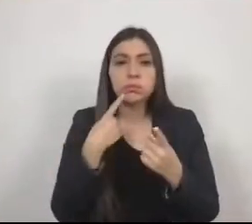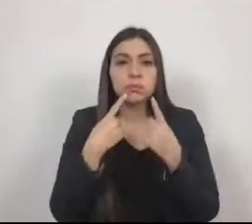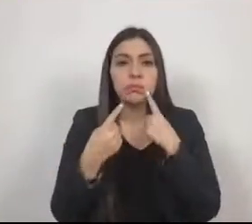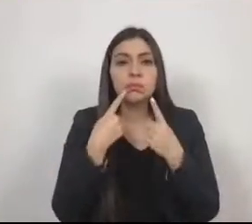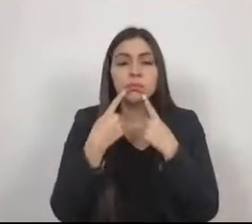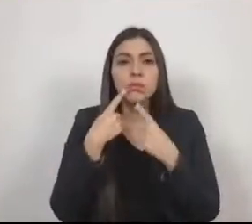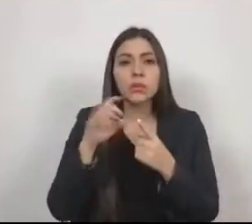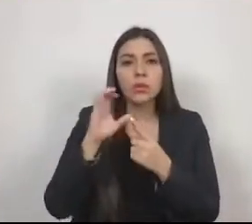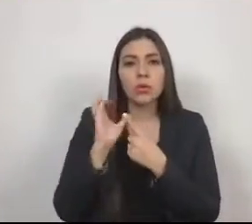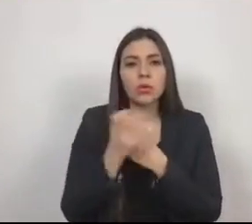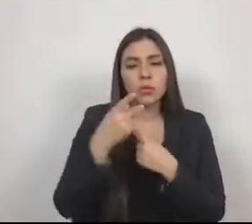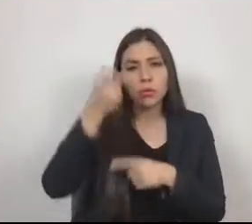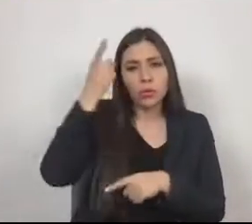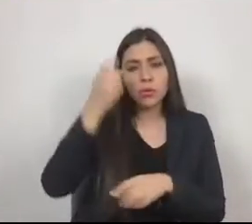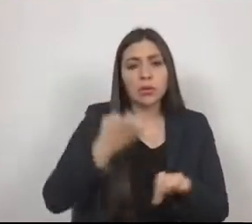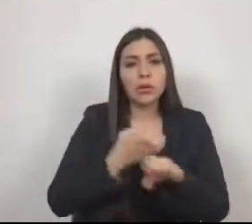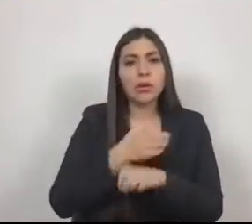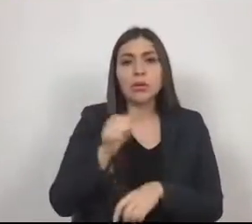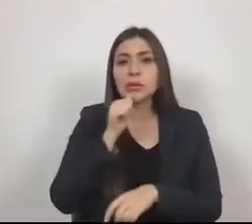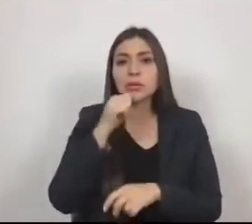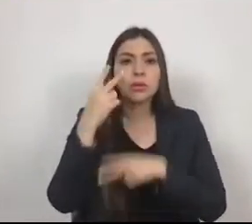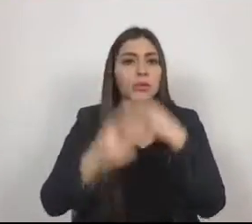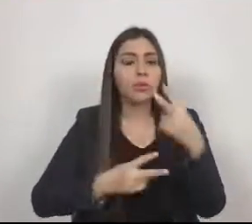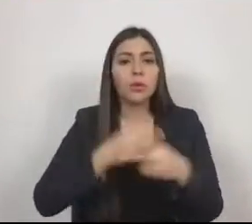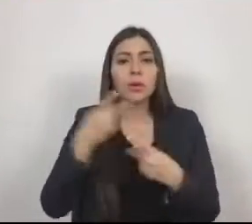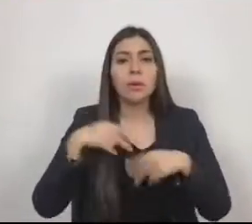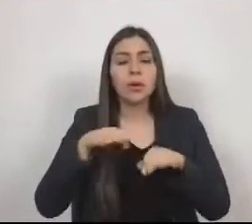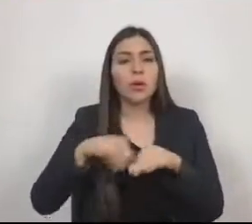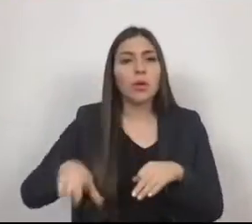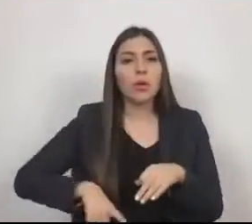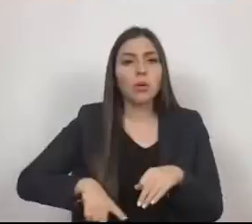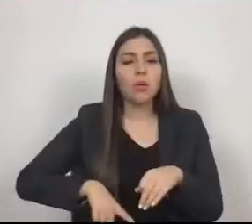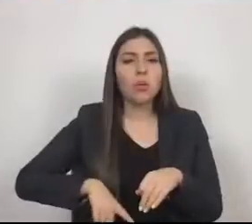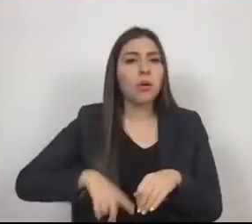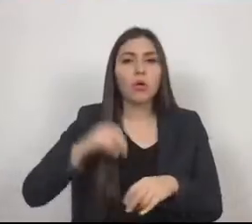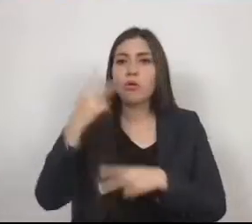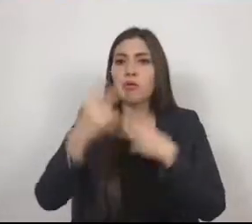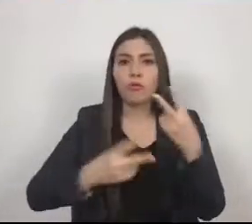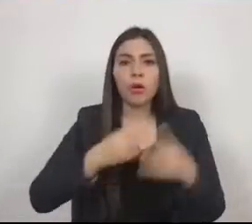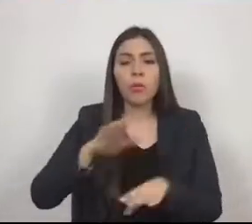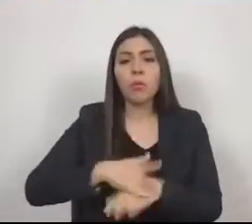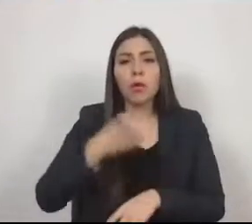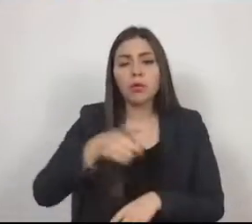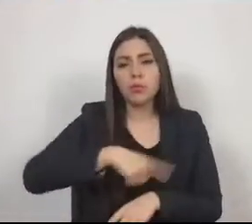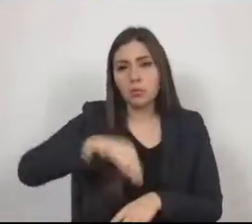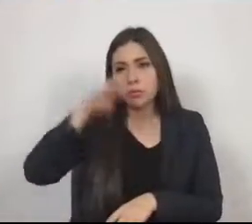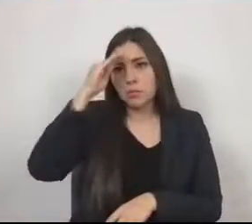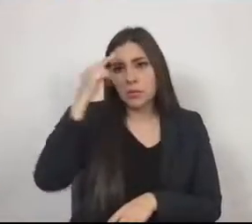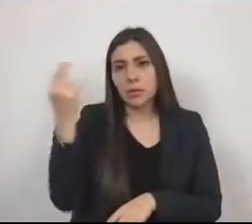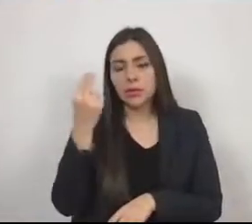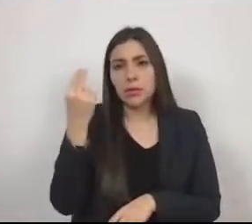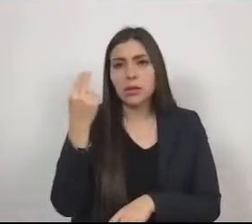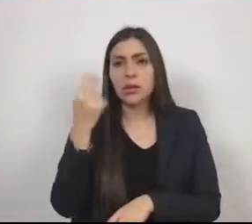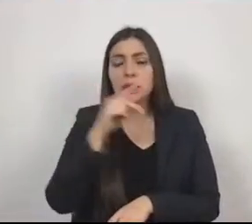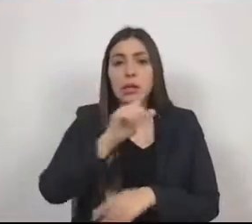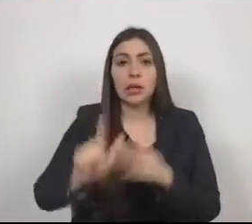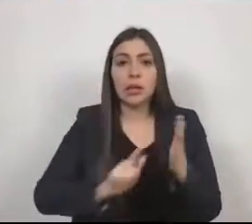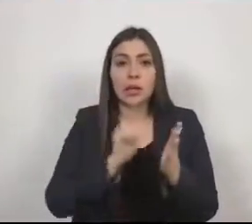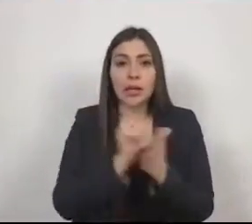Patrimonio Estatal, en la cual no asistieron los servidores públicos. Por estas razones, creemos necesario que se legisle en esta